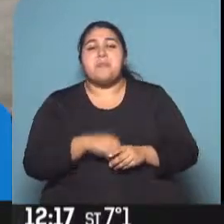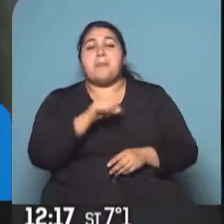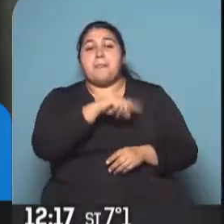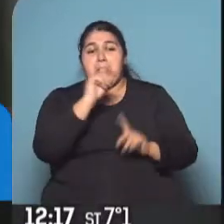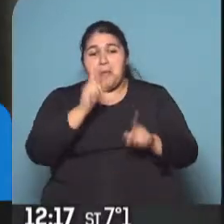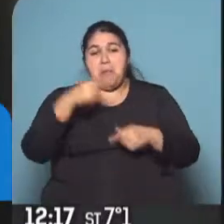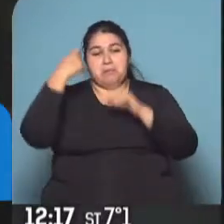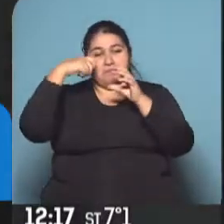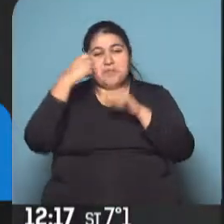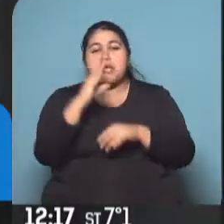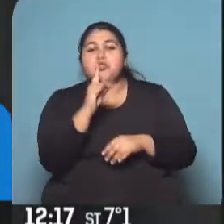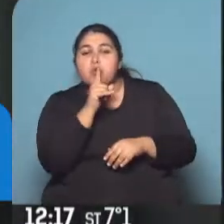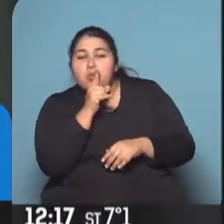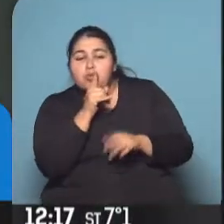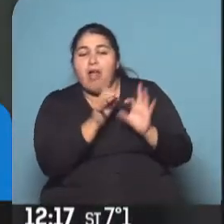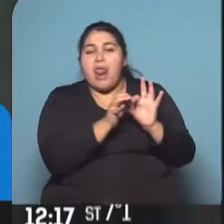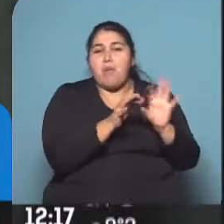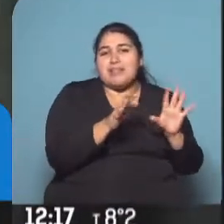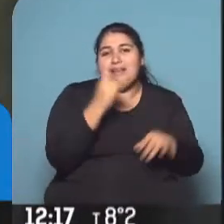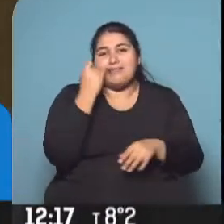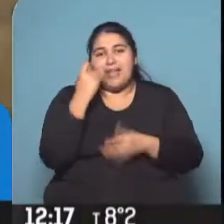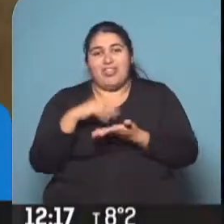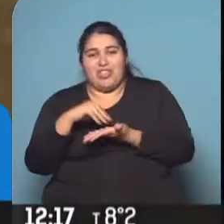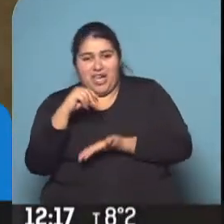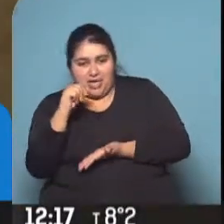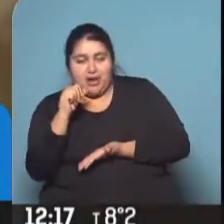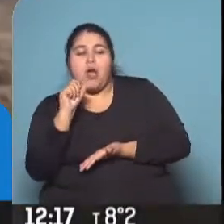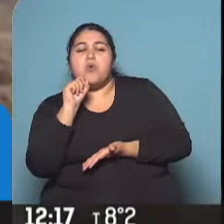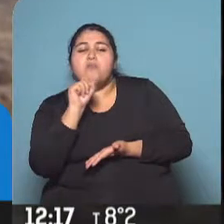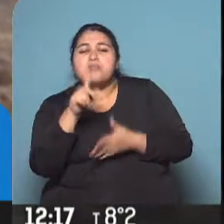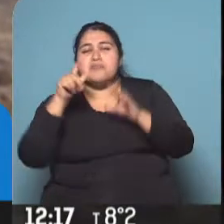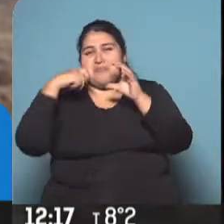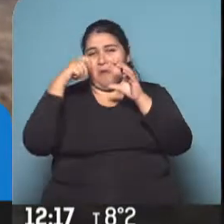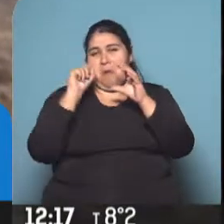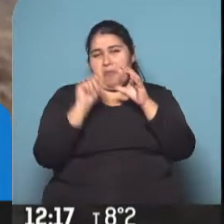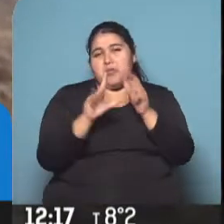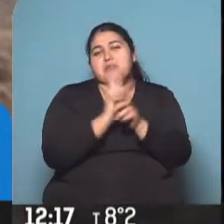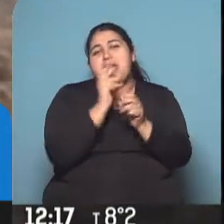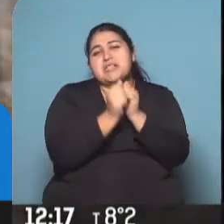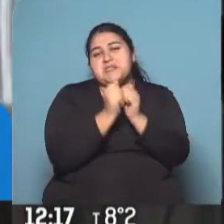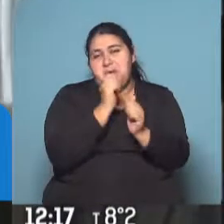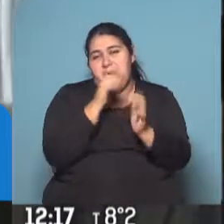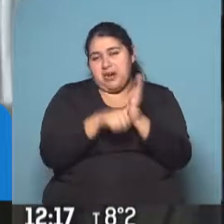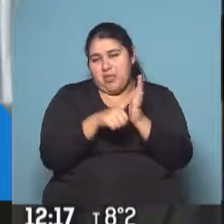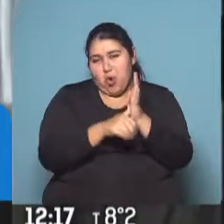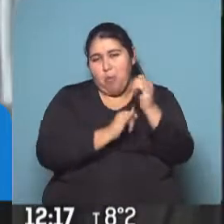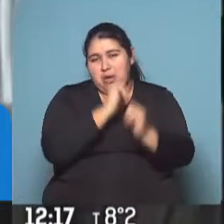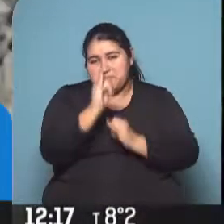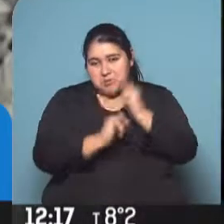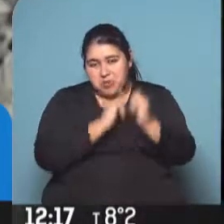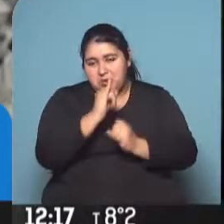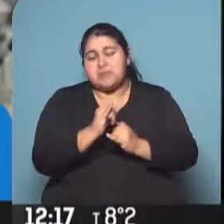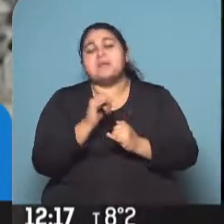También se estrena Chubut, Libertad y Tierra. Este es un trabajo que viene con el sello del maestro documental Carlos Echeverría, una película